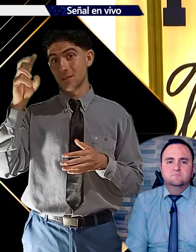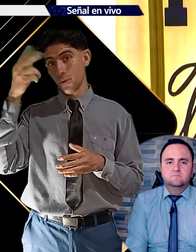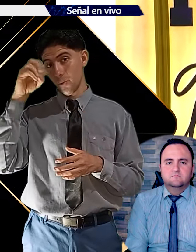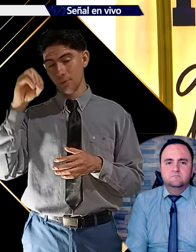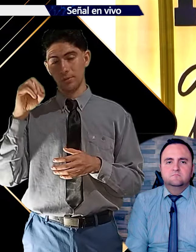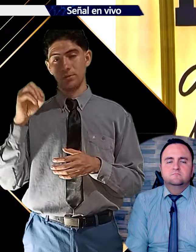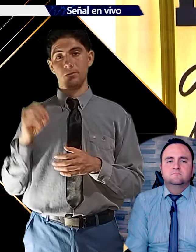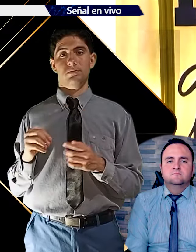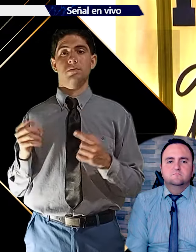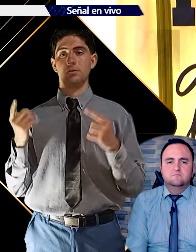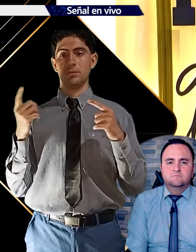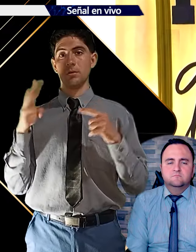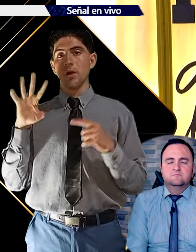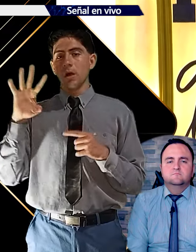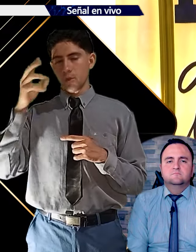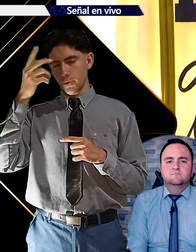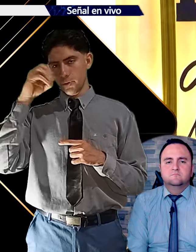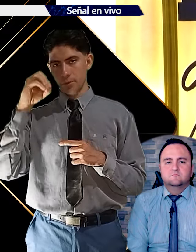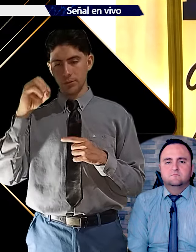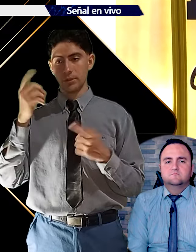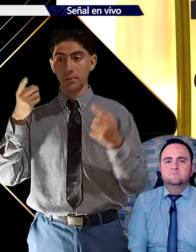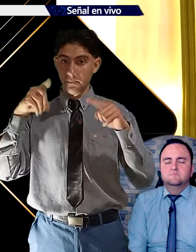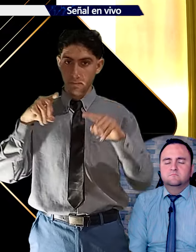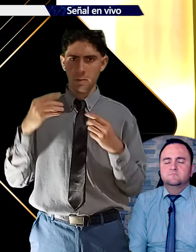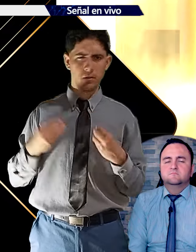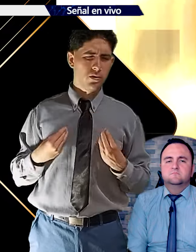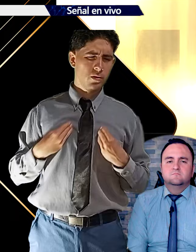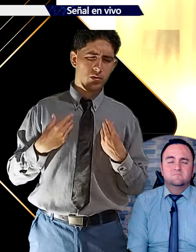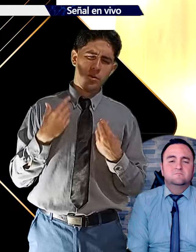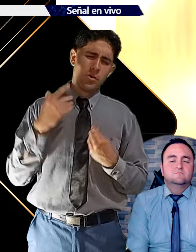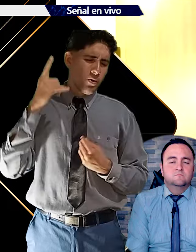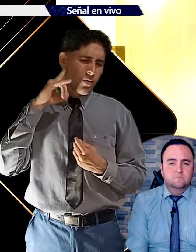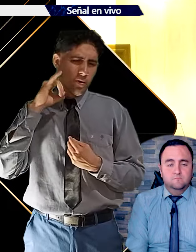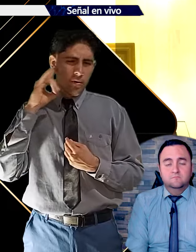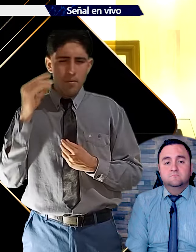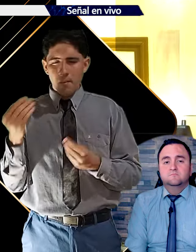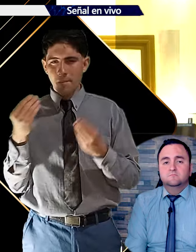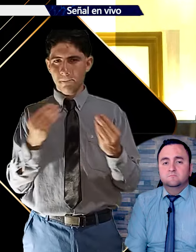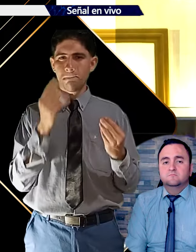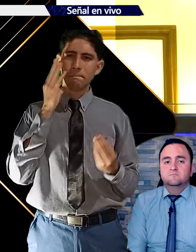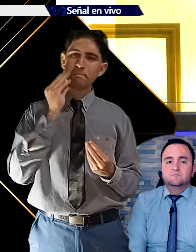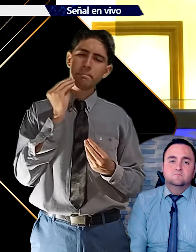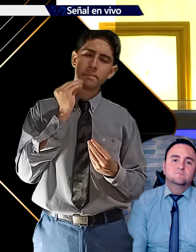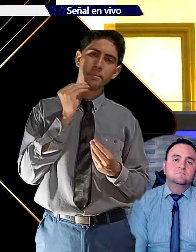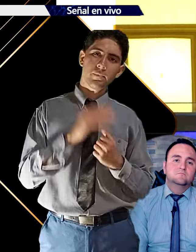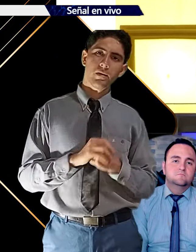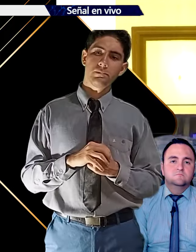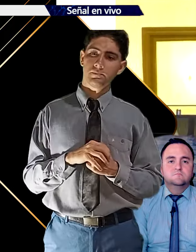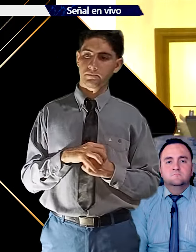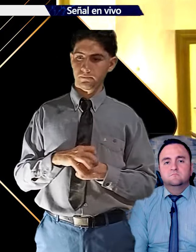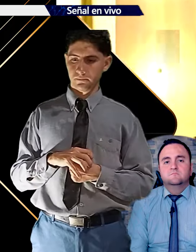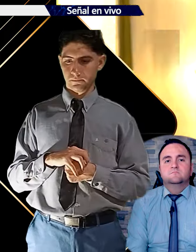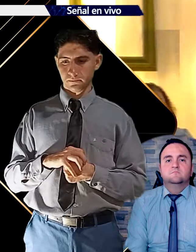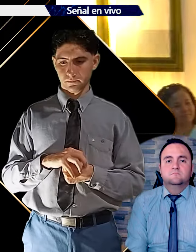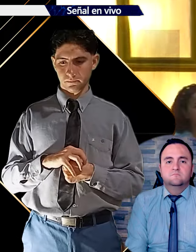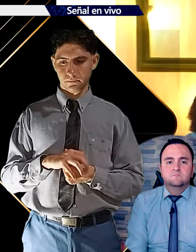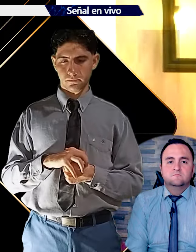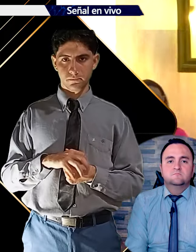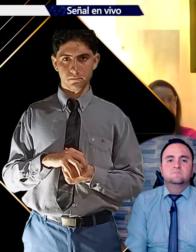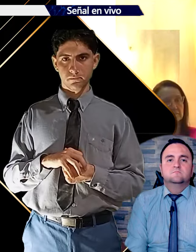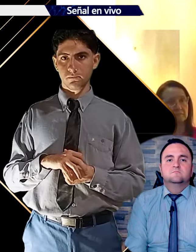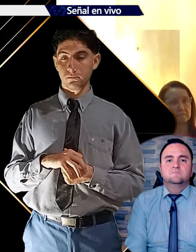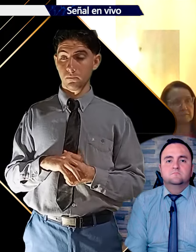familia. Así que, hermano, que mi muchacho se bautizó. Estos días que mi esposo bautizó como 3 chicos, reunió a los papás adolescentes y